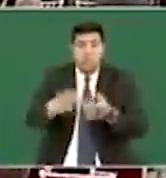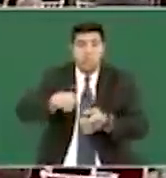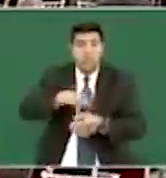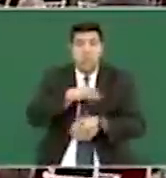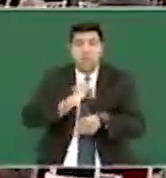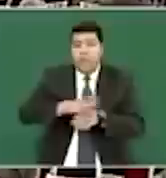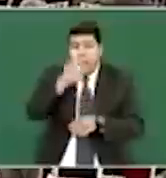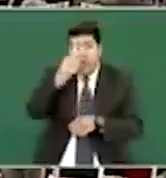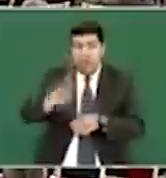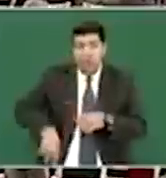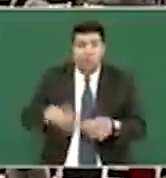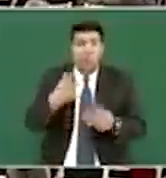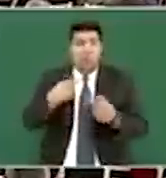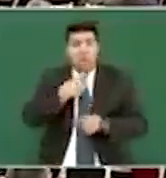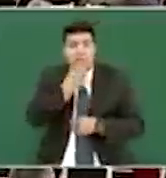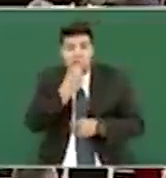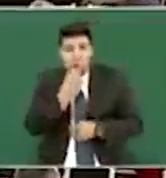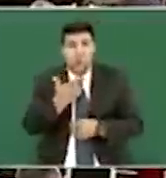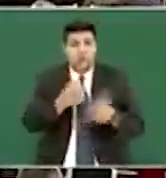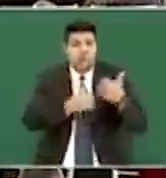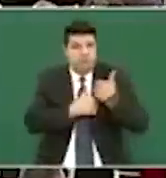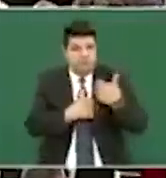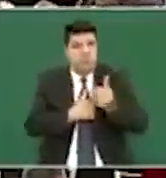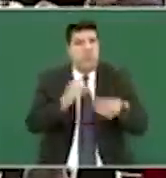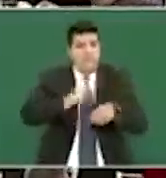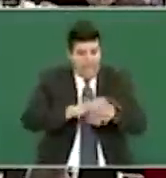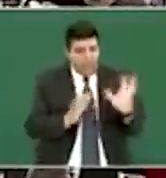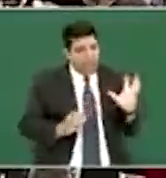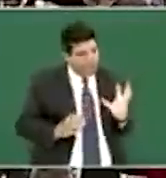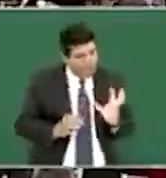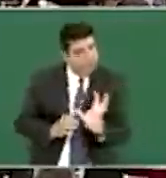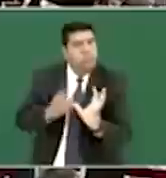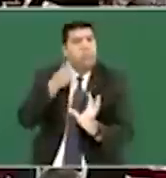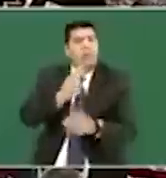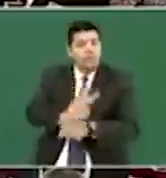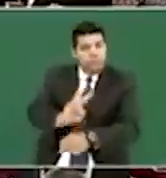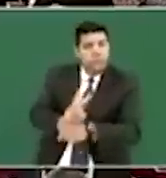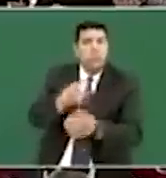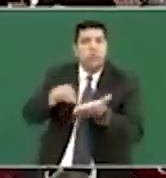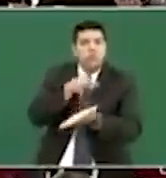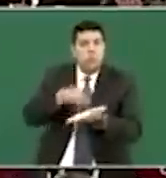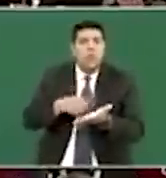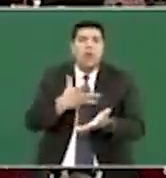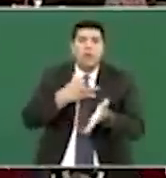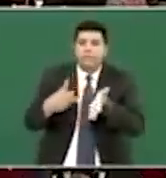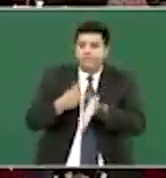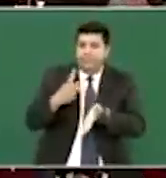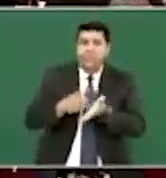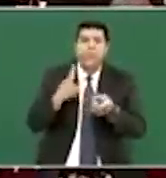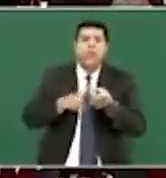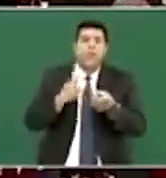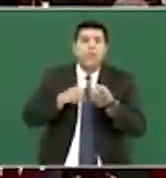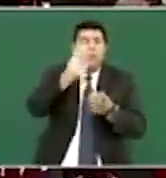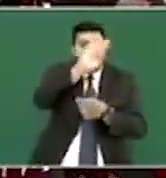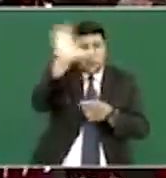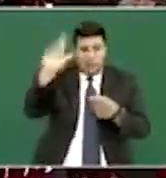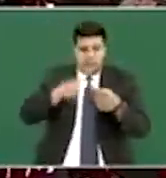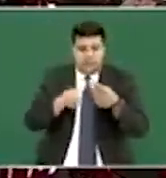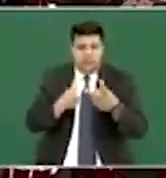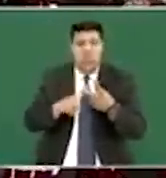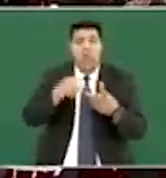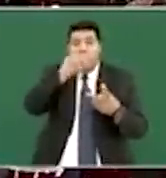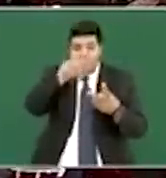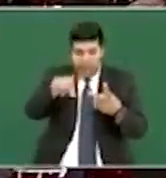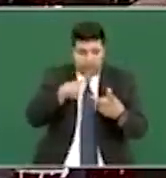incrementar la presencia, incrementar efectivos en las áreas. Así tenemos operaciones en Baja California, aquí